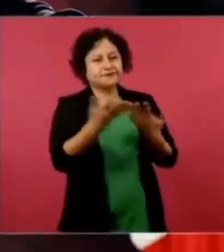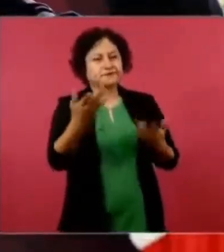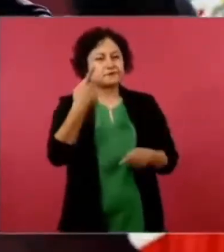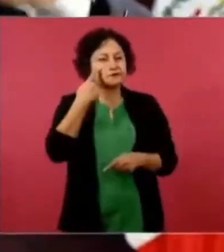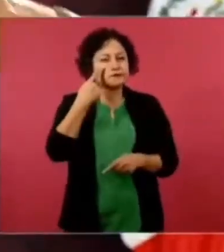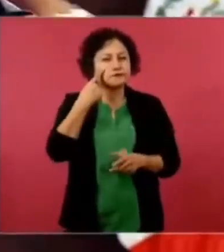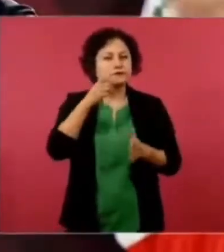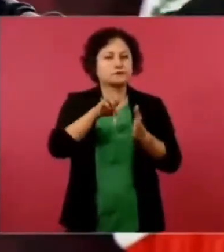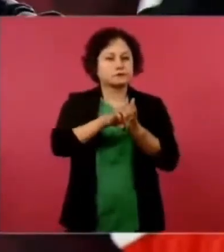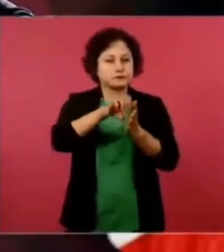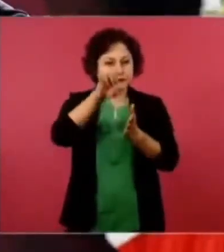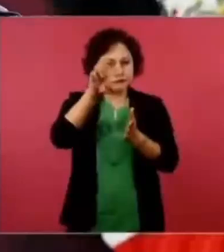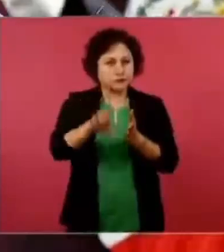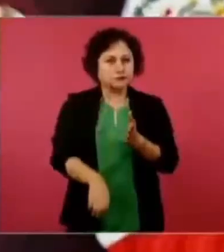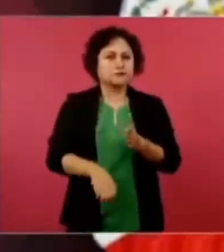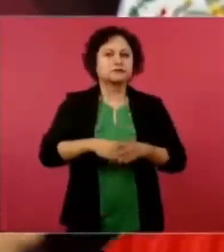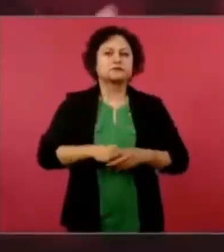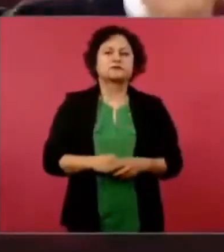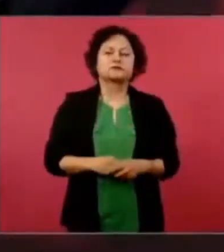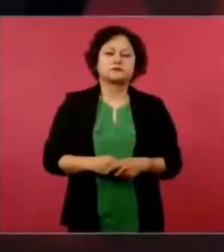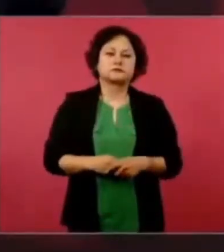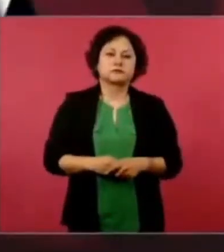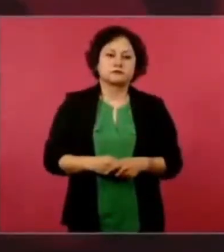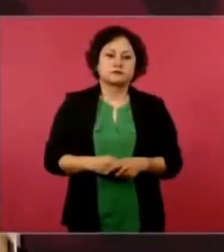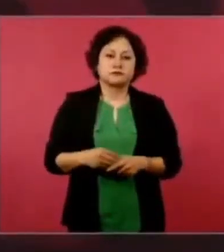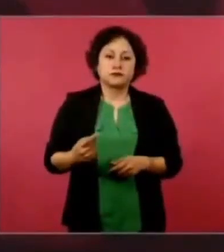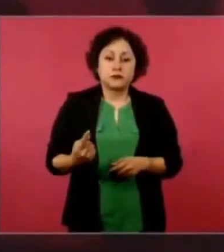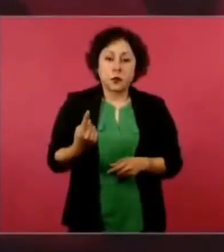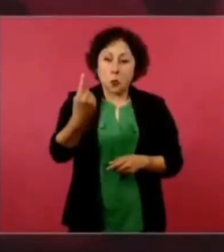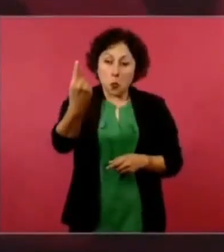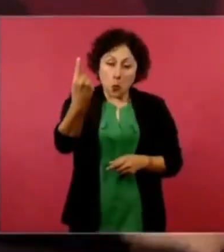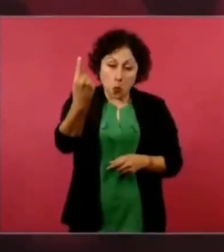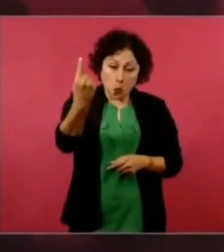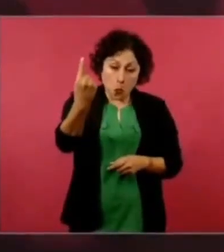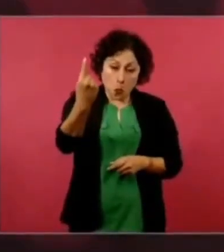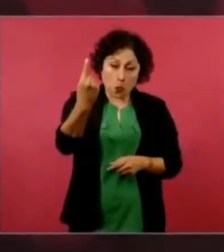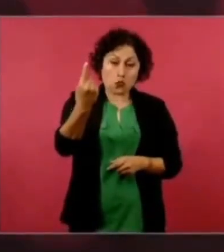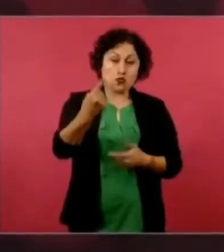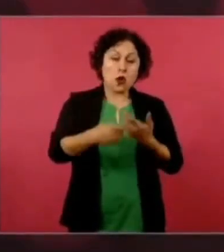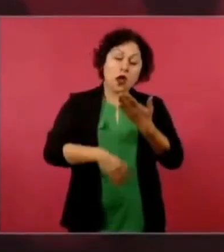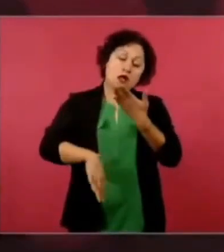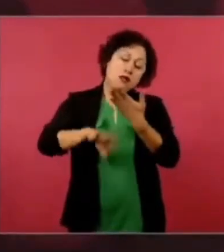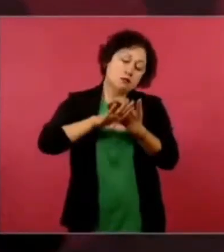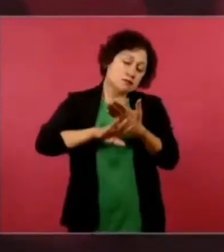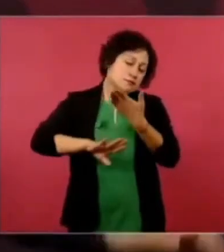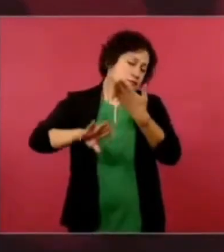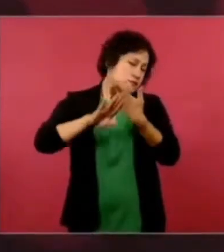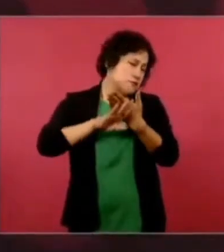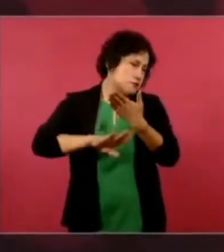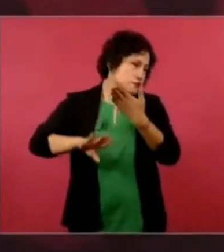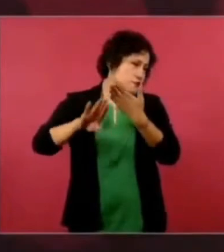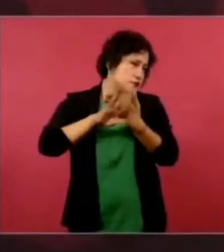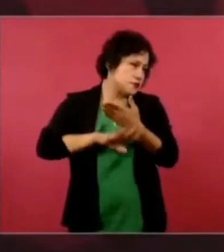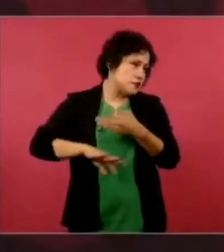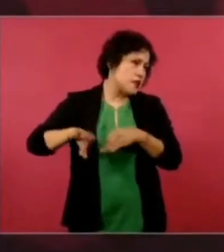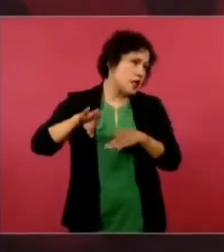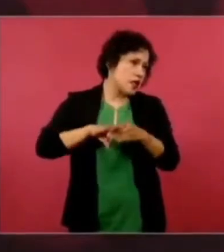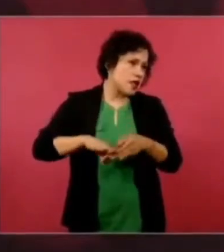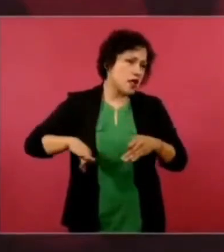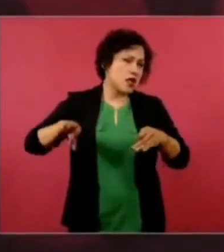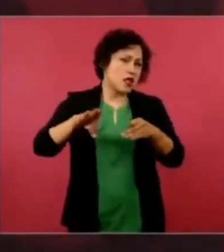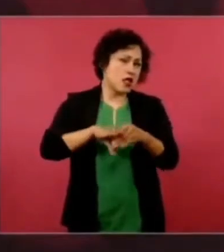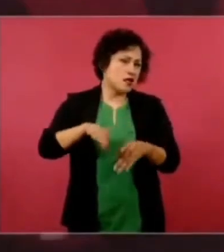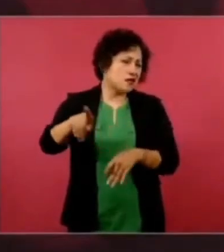enemigos acérrimos de nuestra transformación, que siempre ha estado en contra de nosotros y